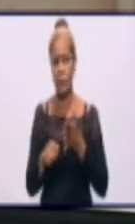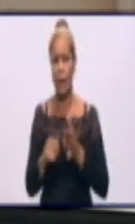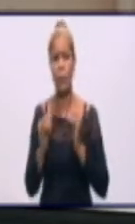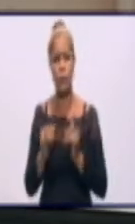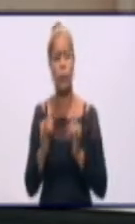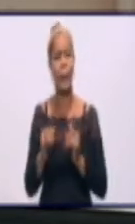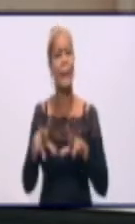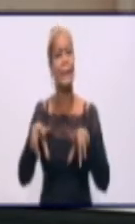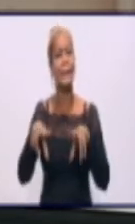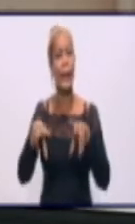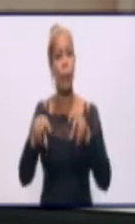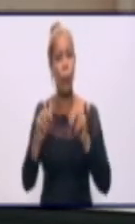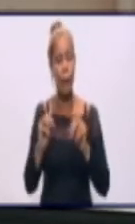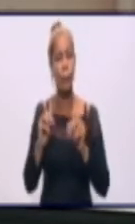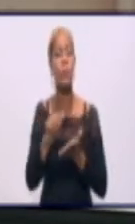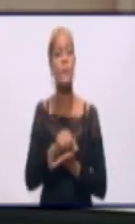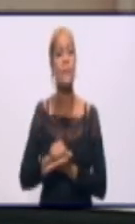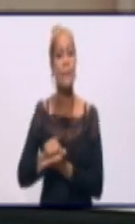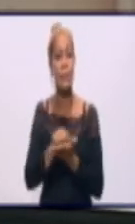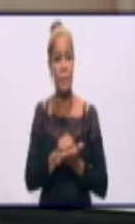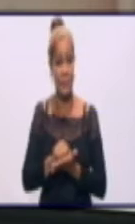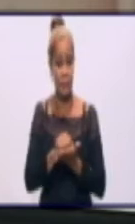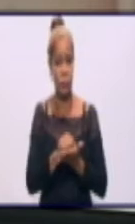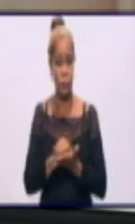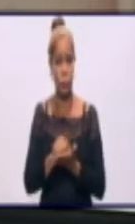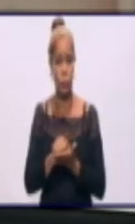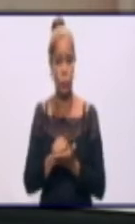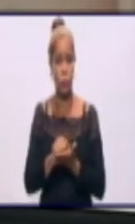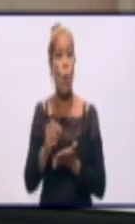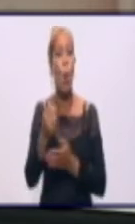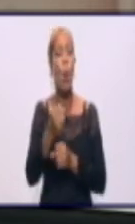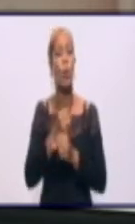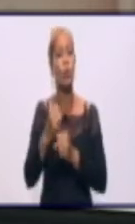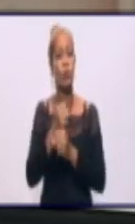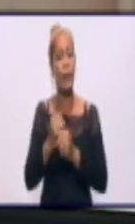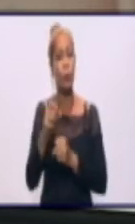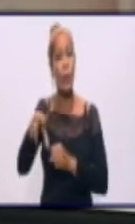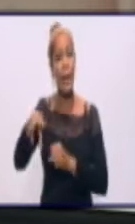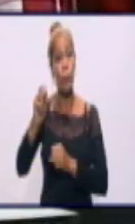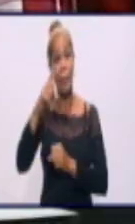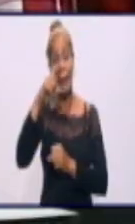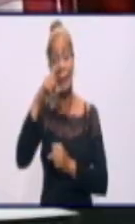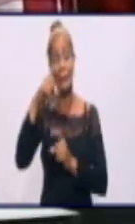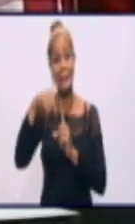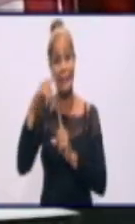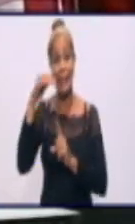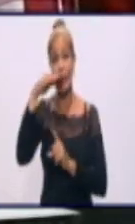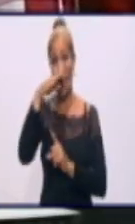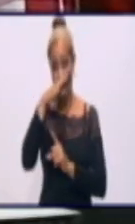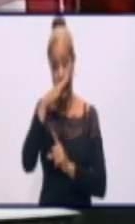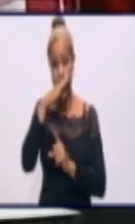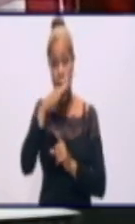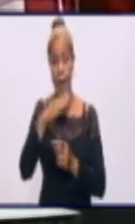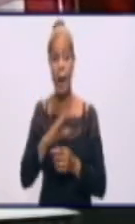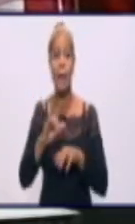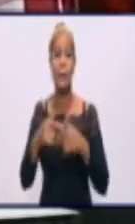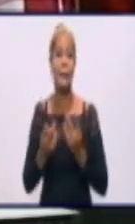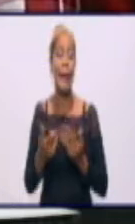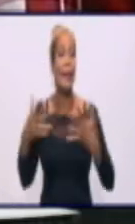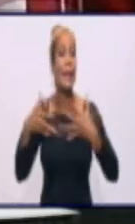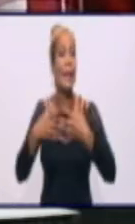nuevos servicios que, utilizando la nueva tecnología, el hecho de vincularse